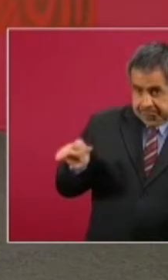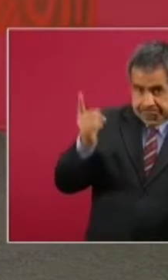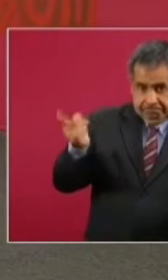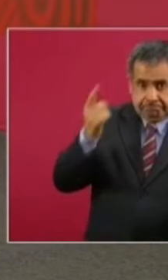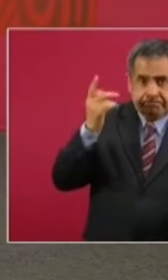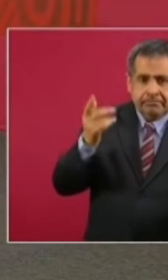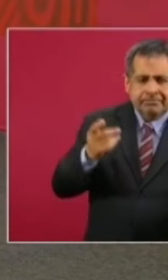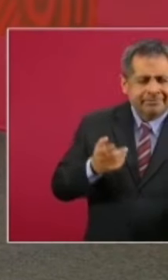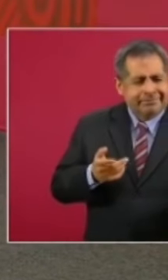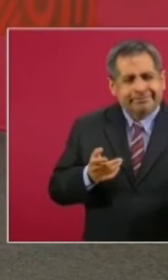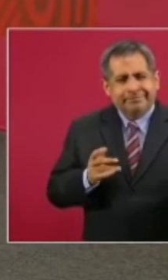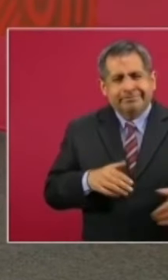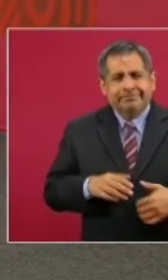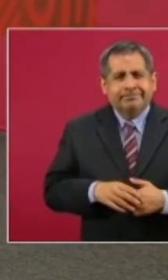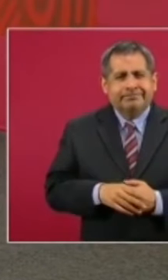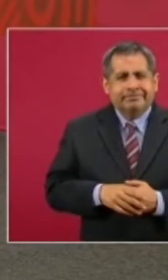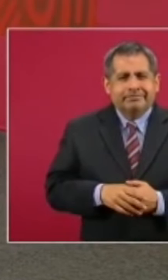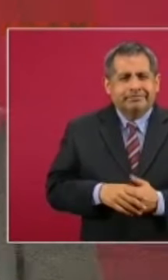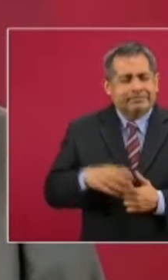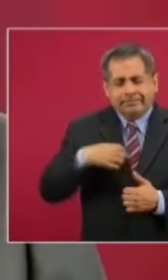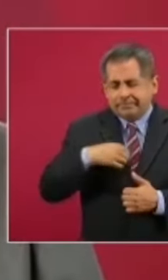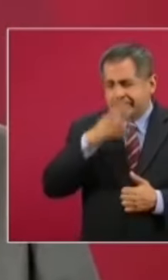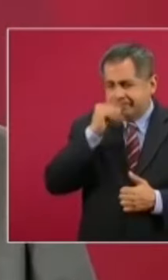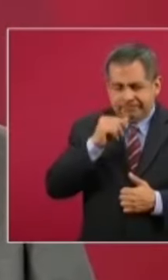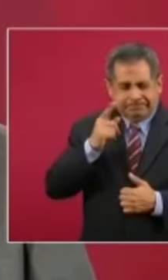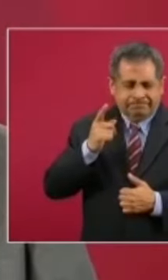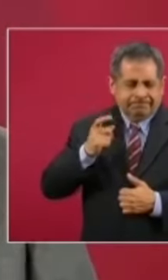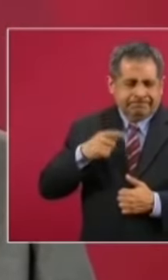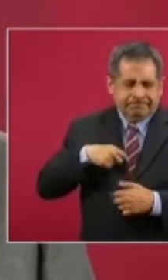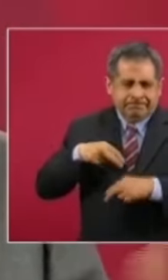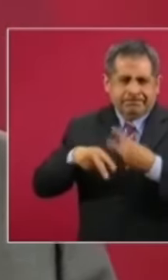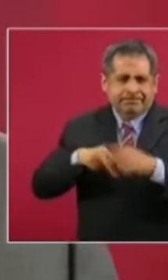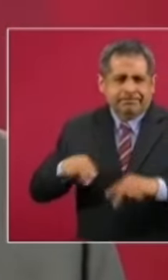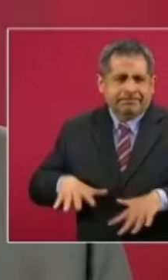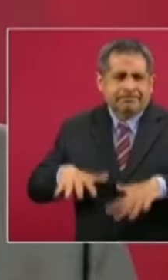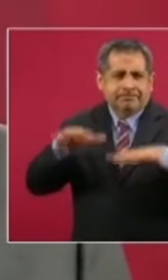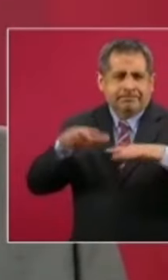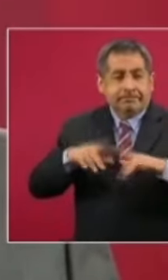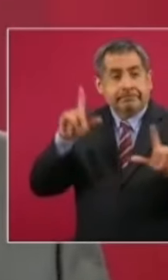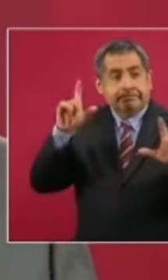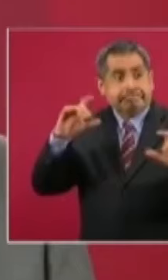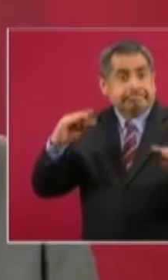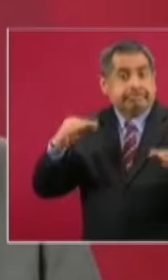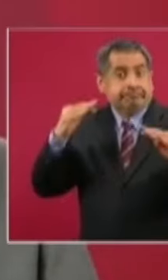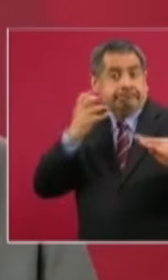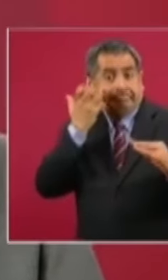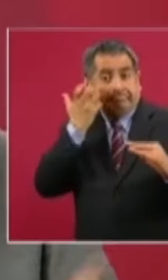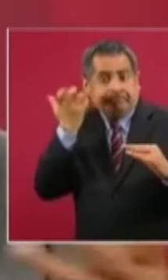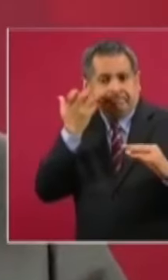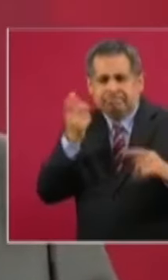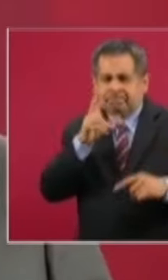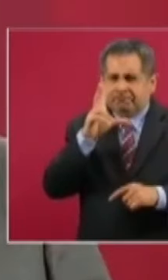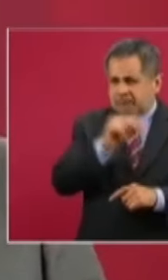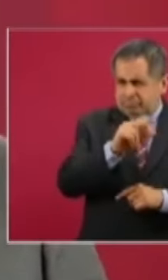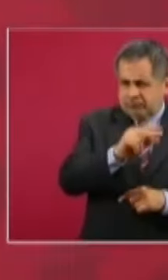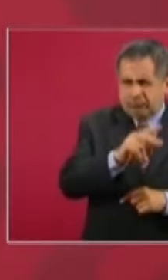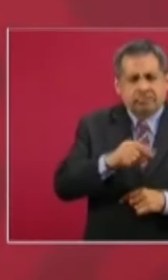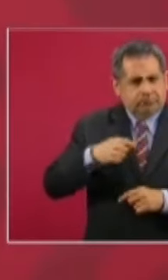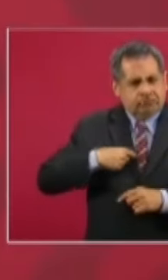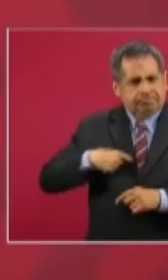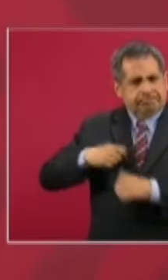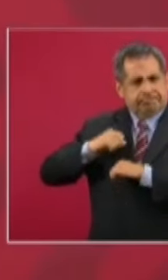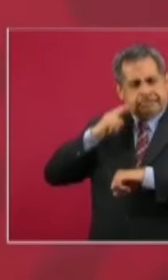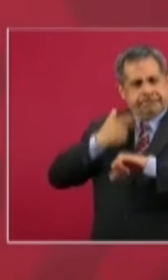mójese, pues no me puedo mojar porque nada más por la foto, no, estoy haciendo lo